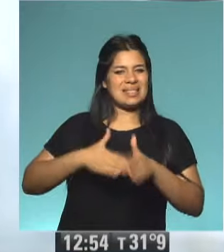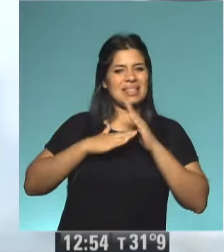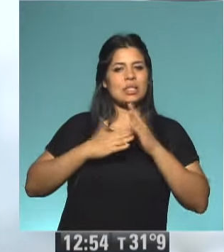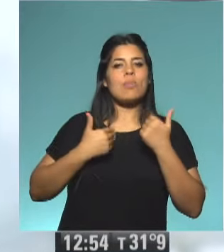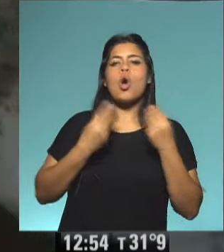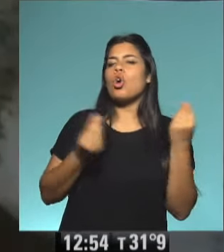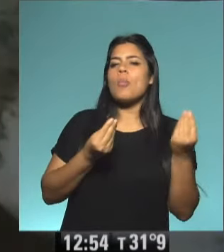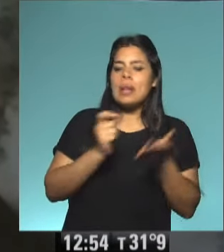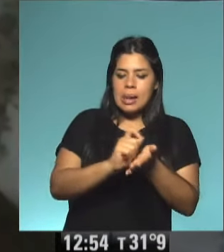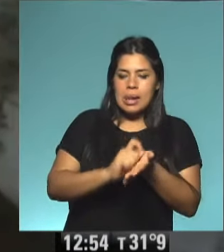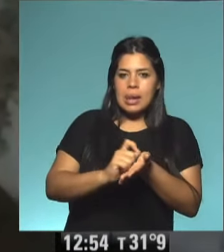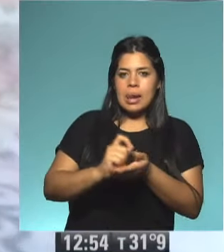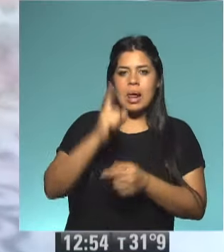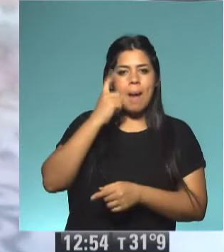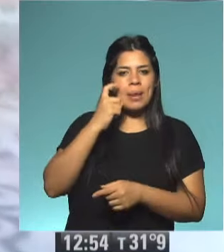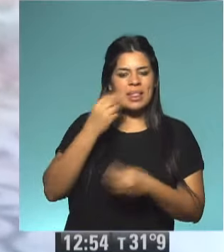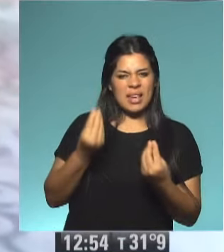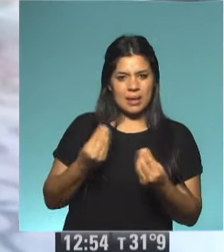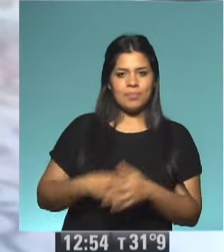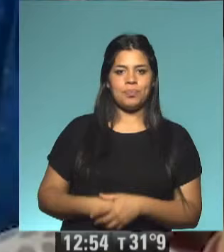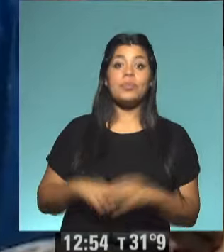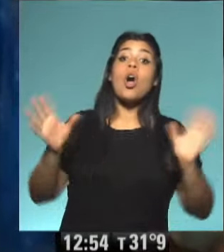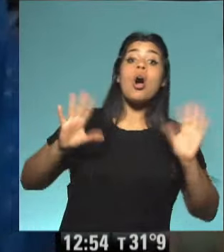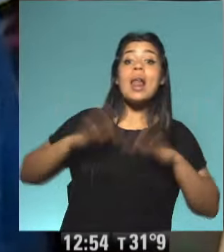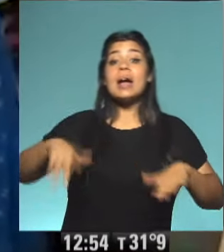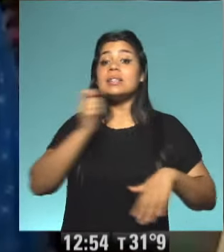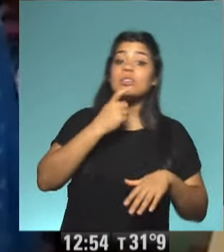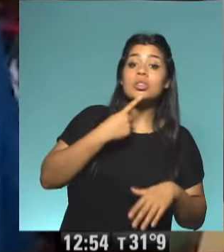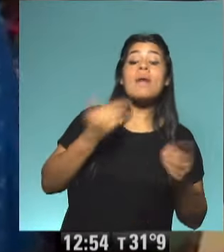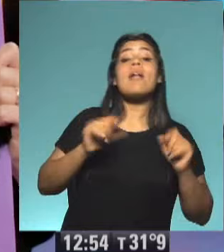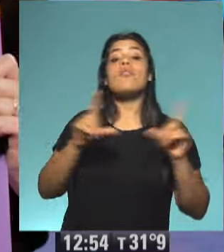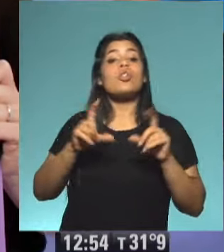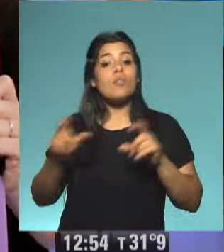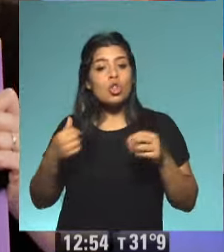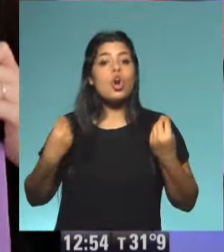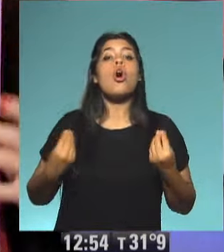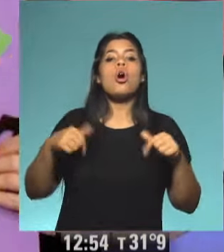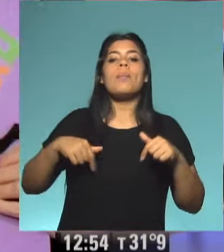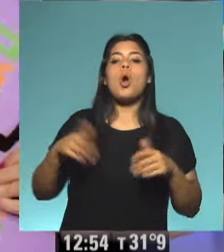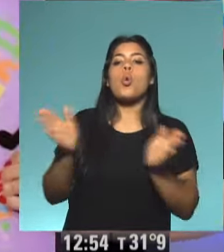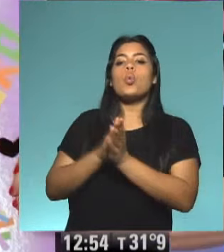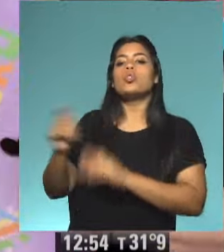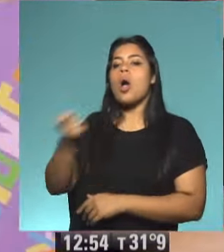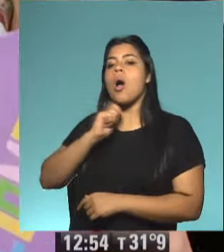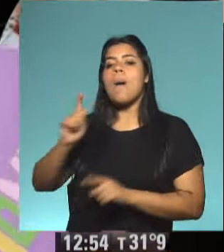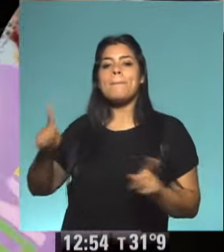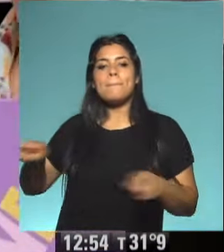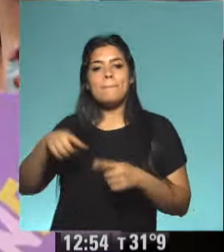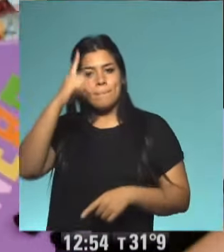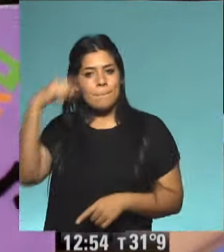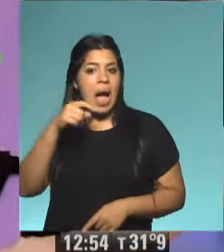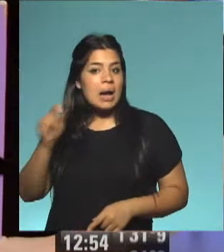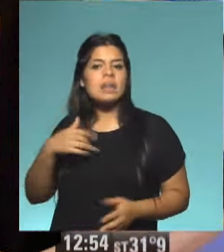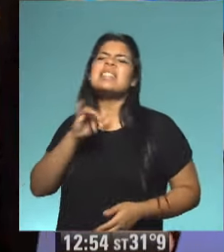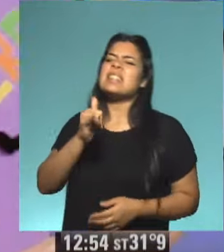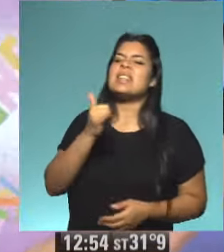esos aprendizajes. Hola chicos y chicas, vamos a hacer la foto de la foto cantando con Maga, ¿qué te parece? Claro que sí, cancionero, micrófono,